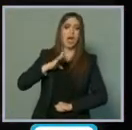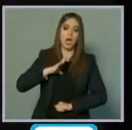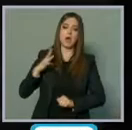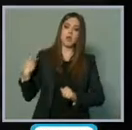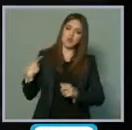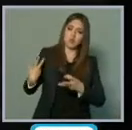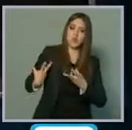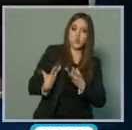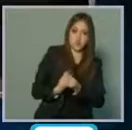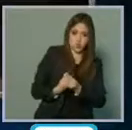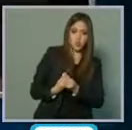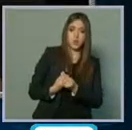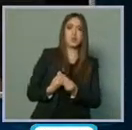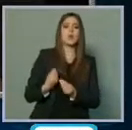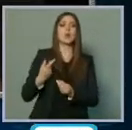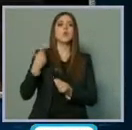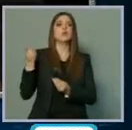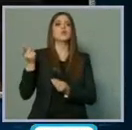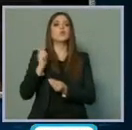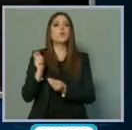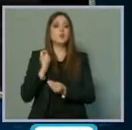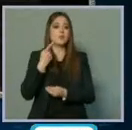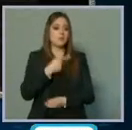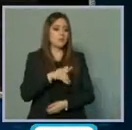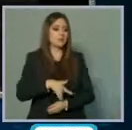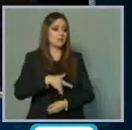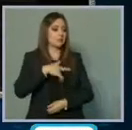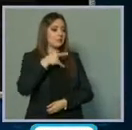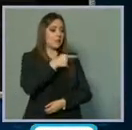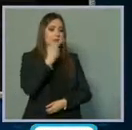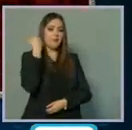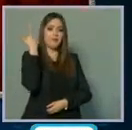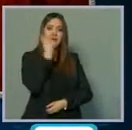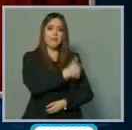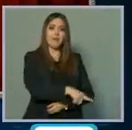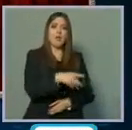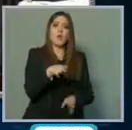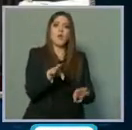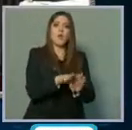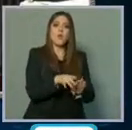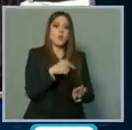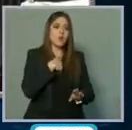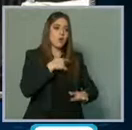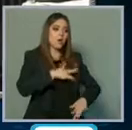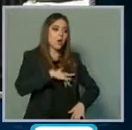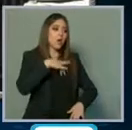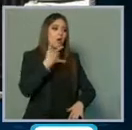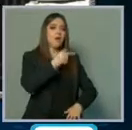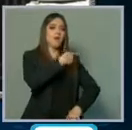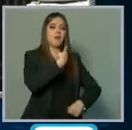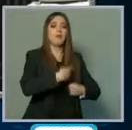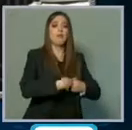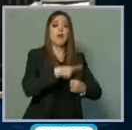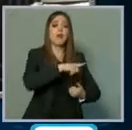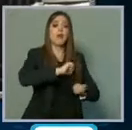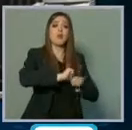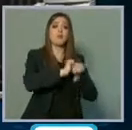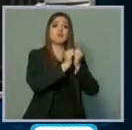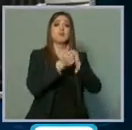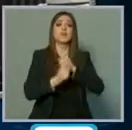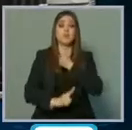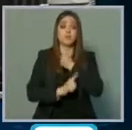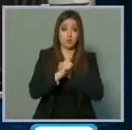que realmente no soporta que le pase esto a su amado y bueno, ahí se generan unos conflictos. Ahí está